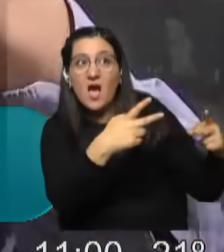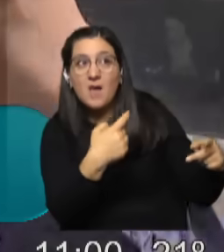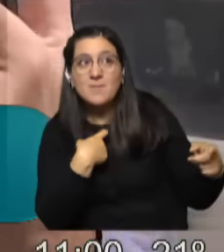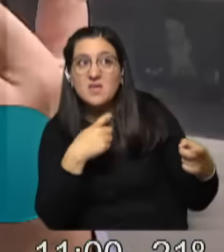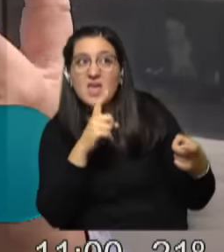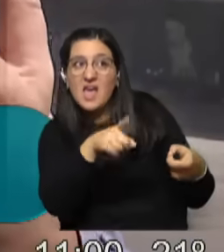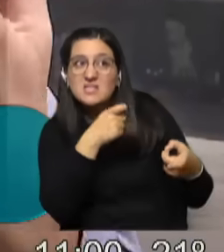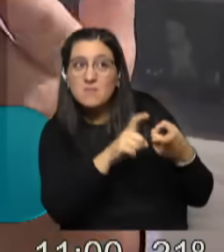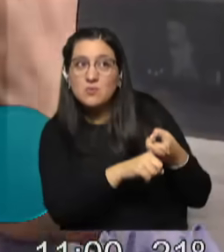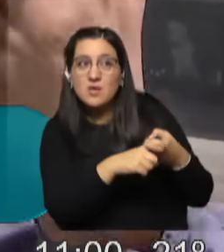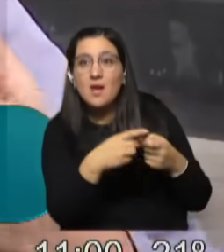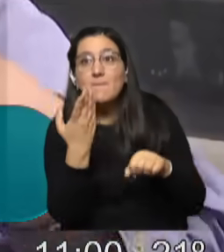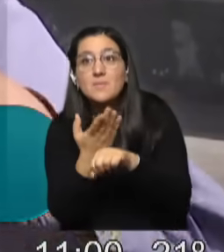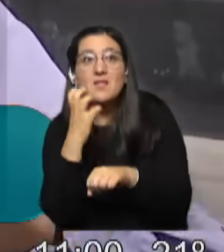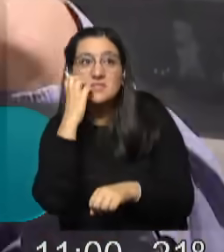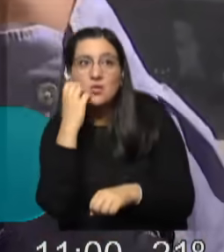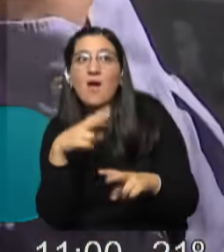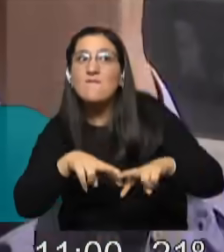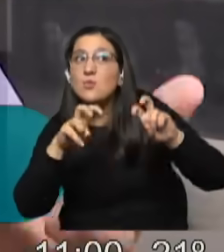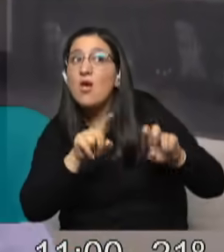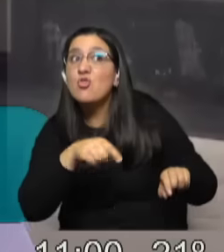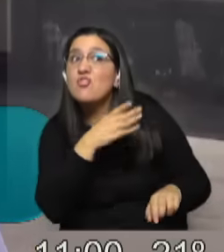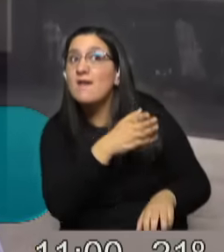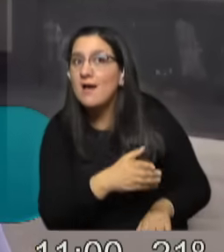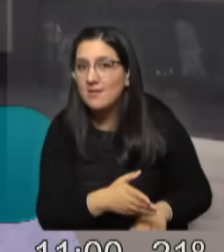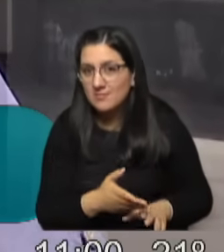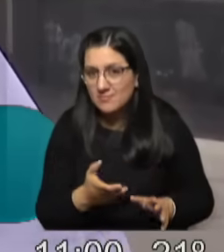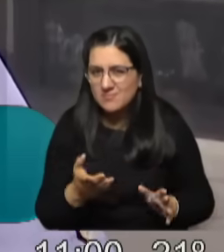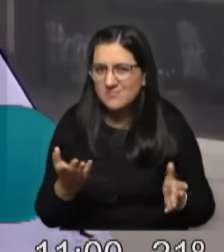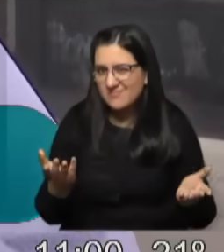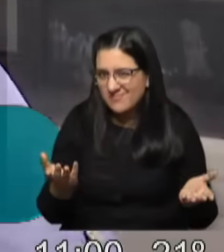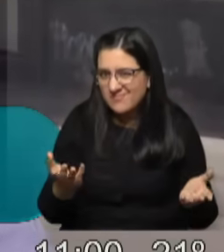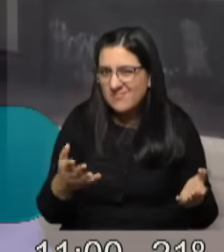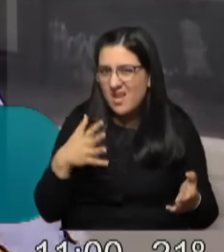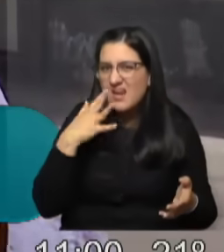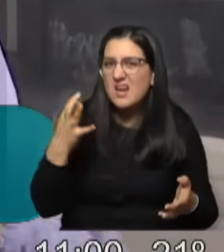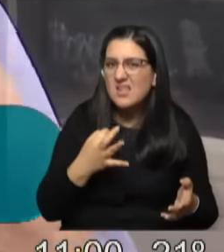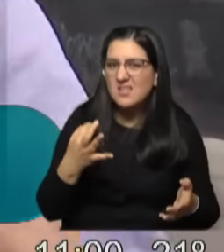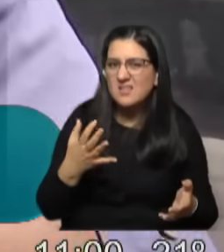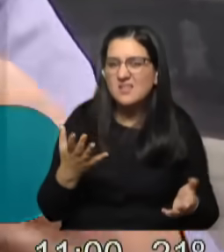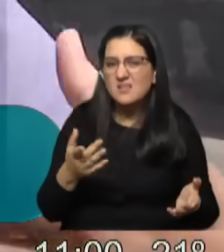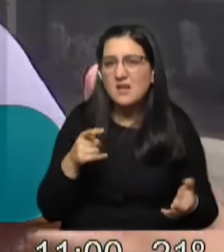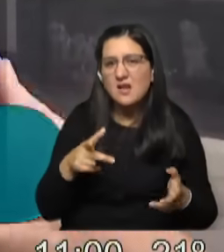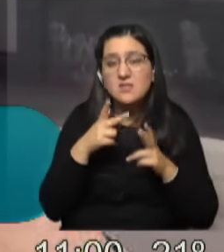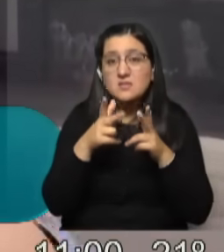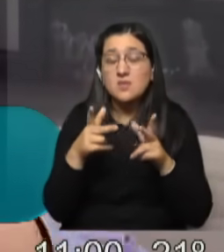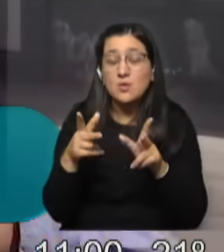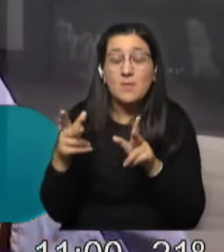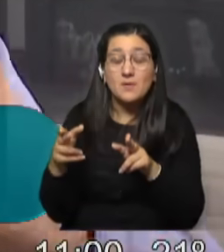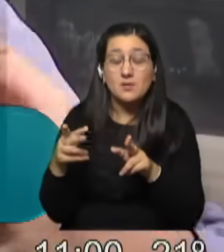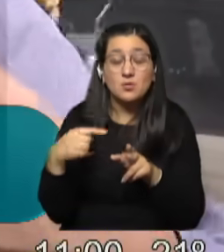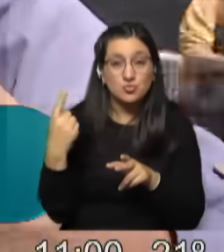León, le pide a Astesiano que averigüe a dónde es que va a viajar, ¿no? En realidad ahí como que él incluso dice una parte que